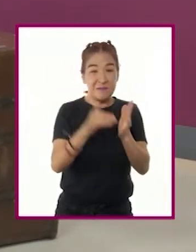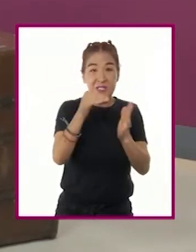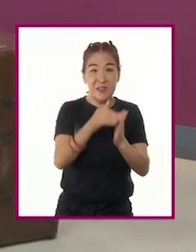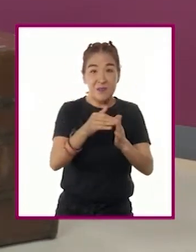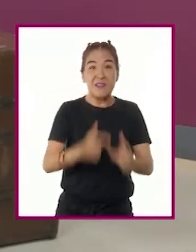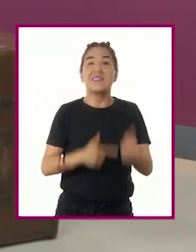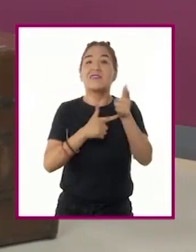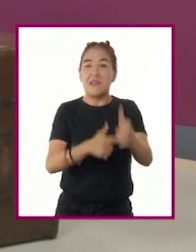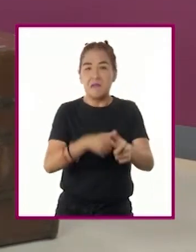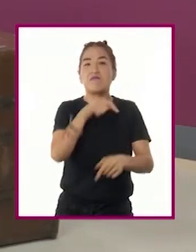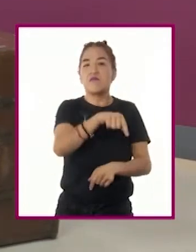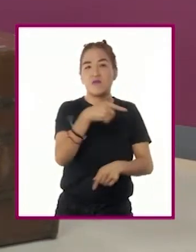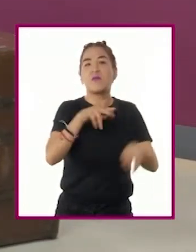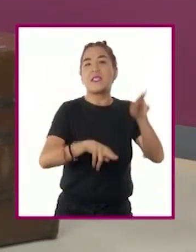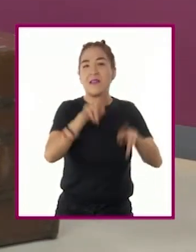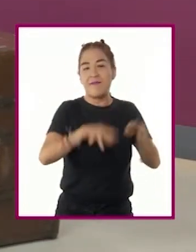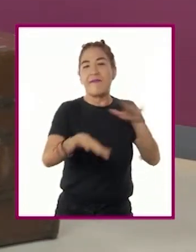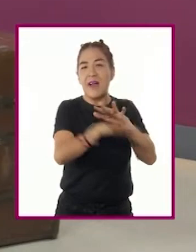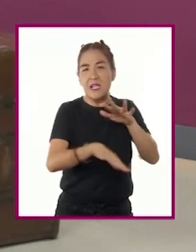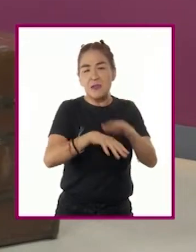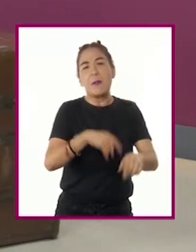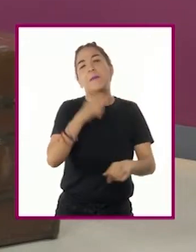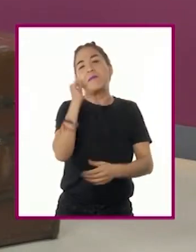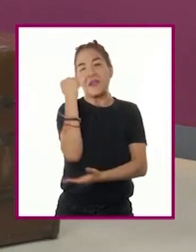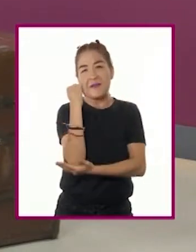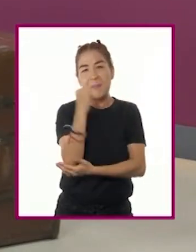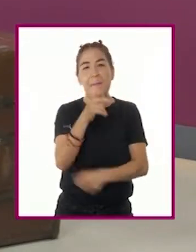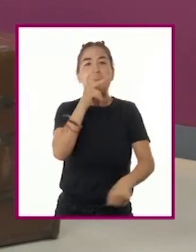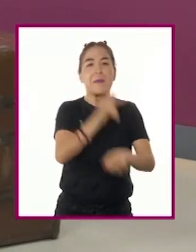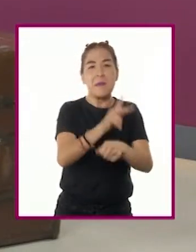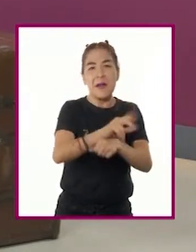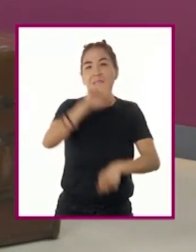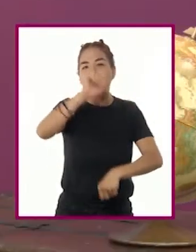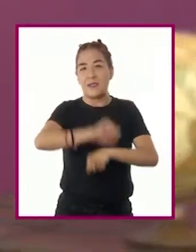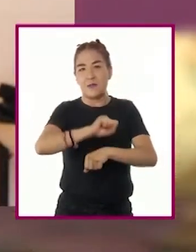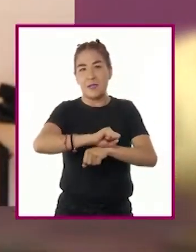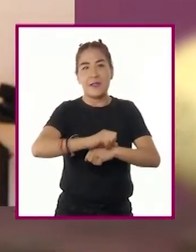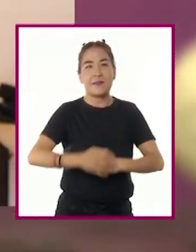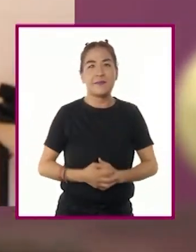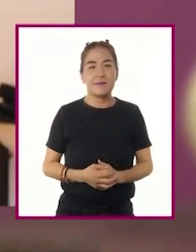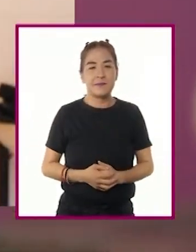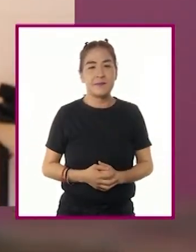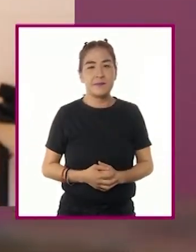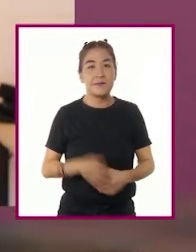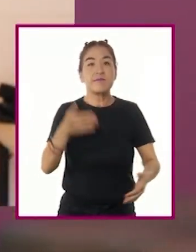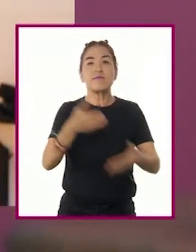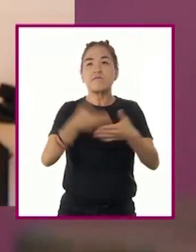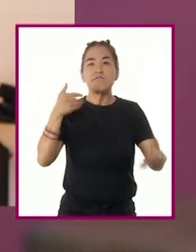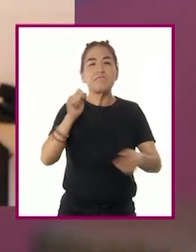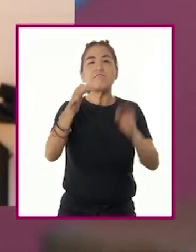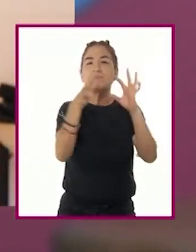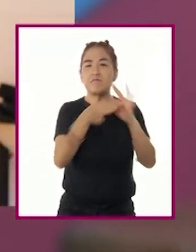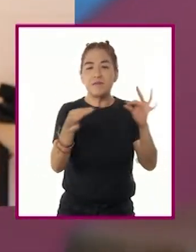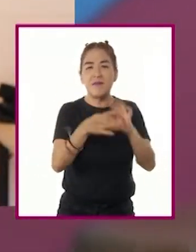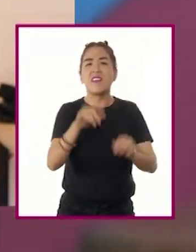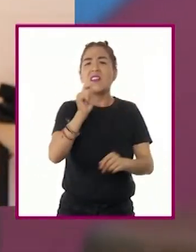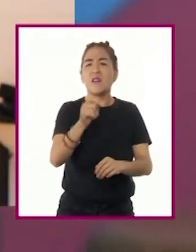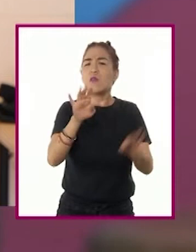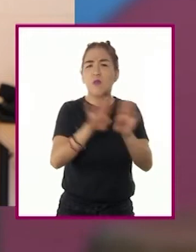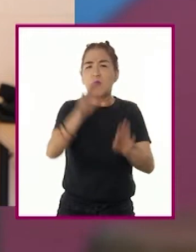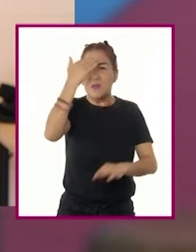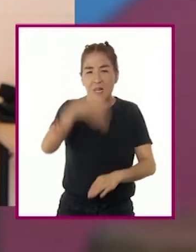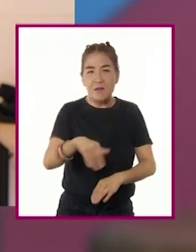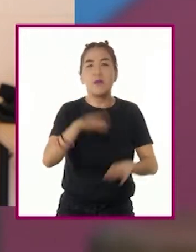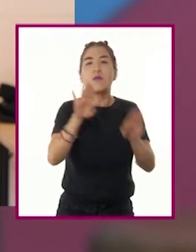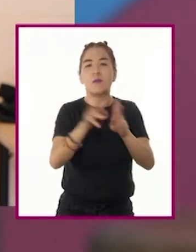pertenecen al nivel básico, preescolar, primaria y secundaria. Lo anterior se conoce gracias a la encuesta